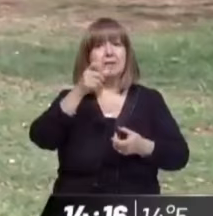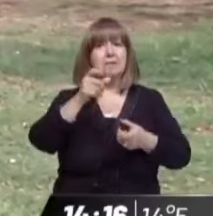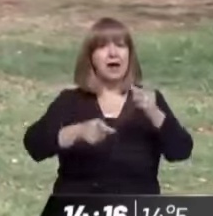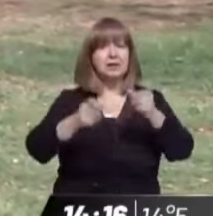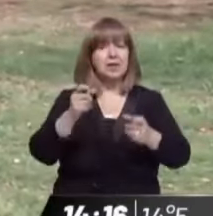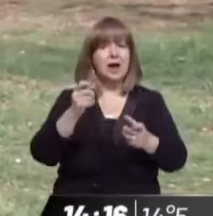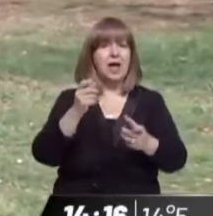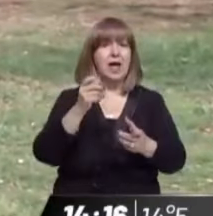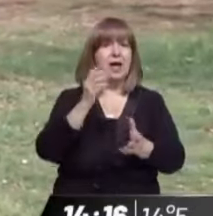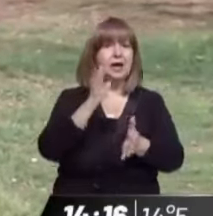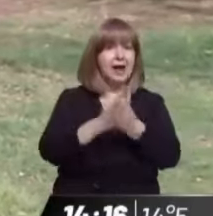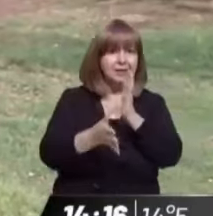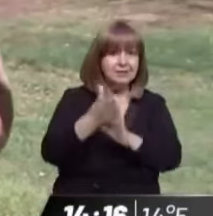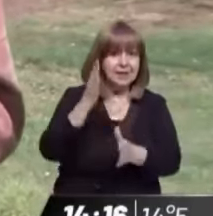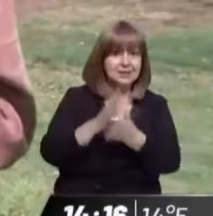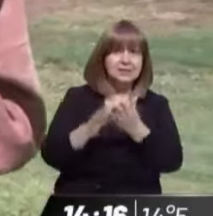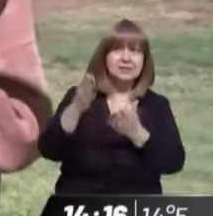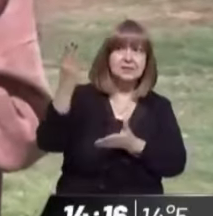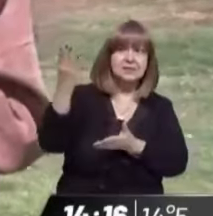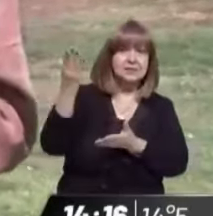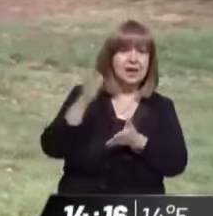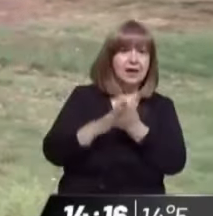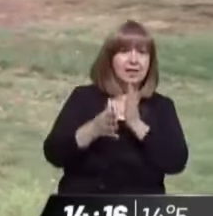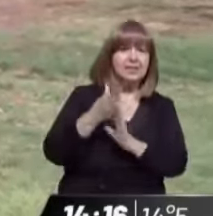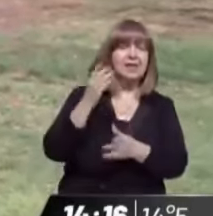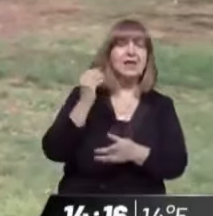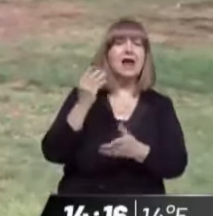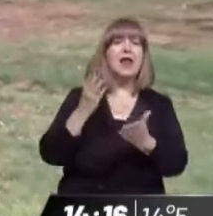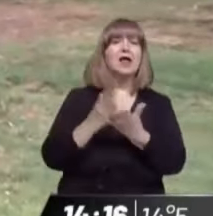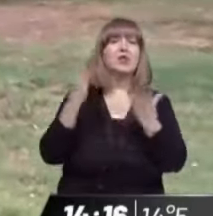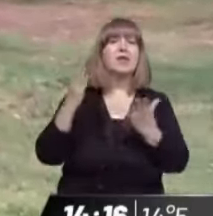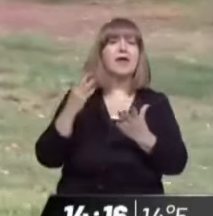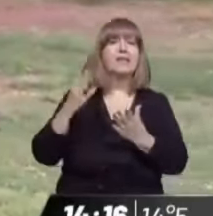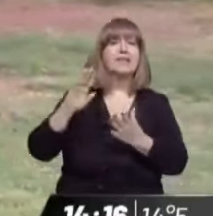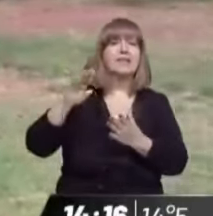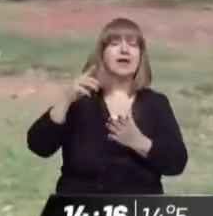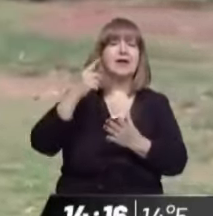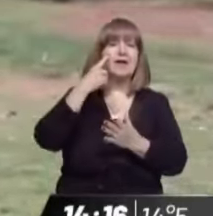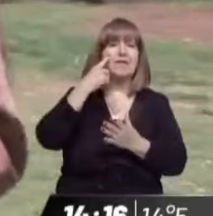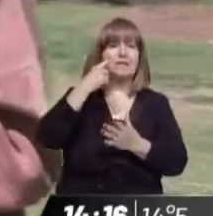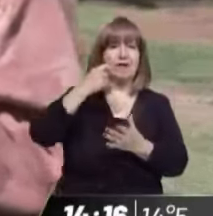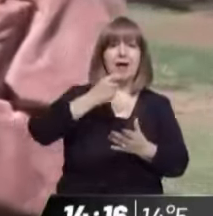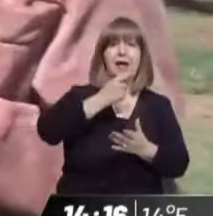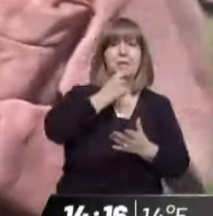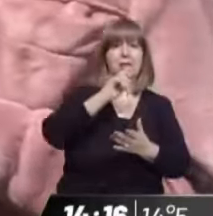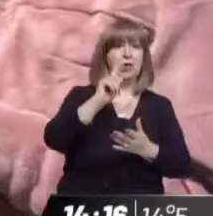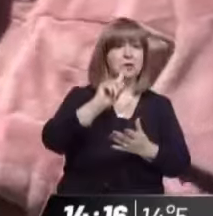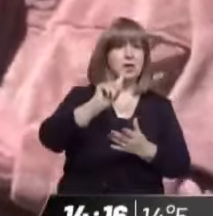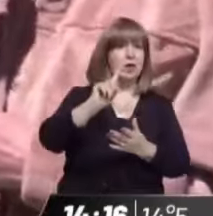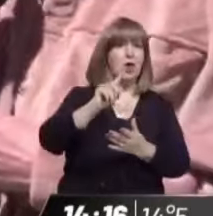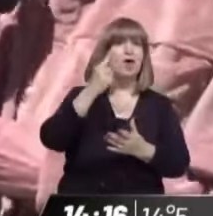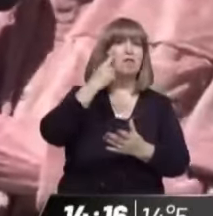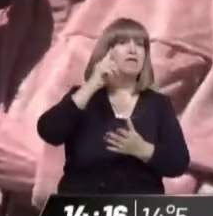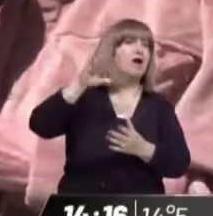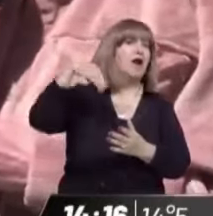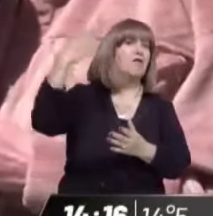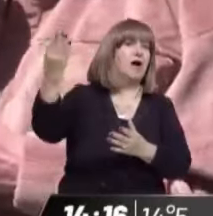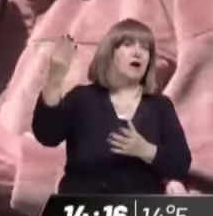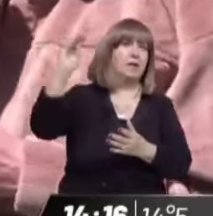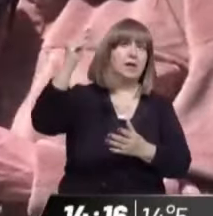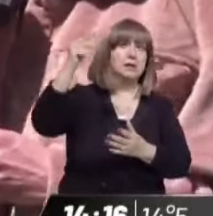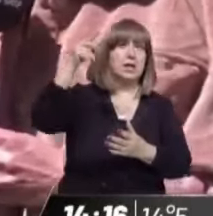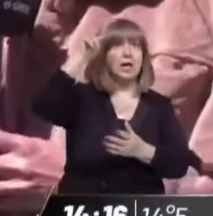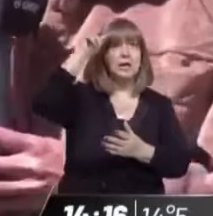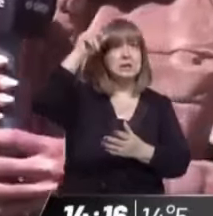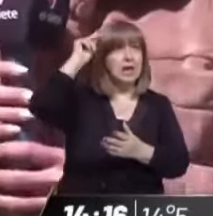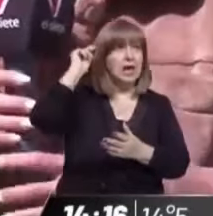estudiantes extranjeros. Por eso vamos a hablar con Pablo Gillette, agradecemos desde ya el contacto a Radio Newell. Y vamos